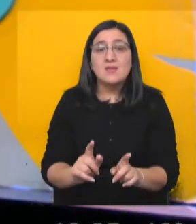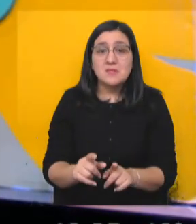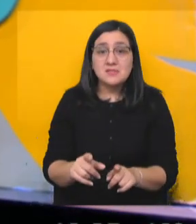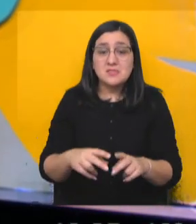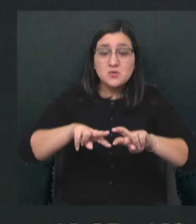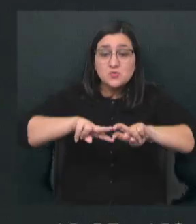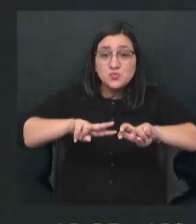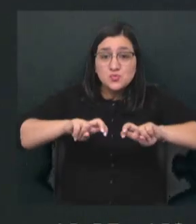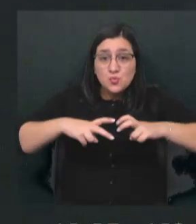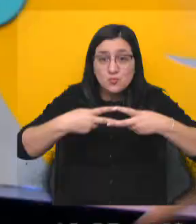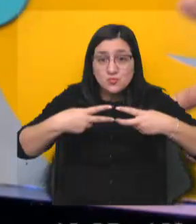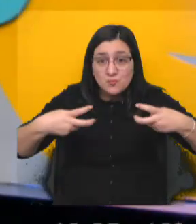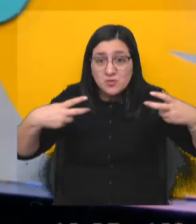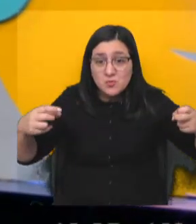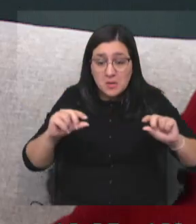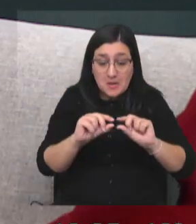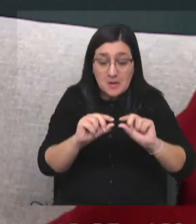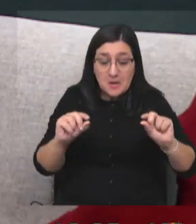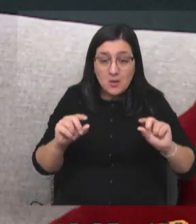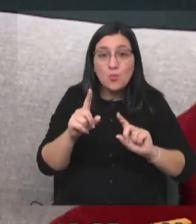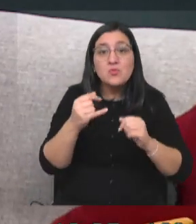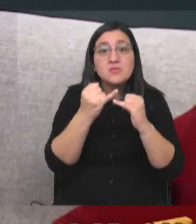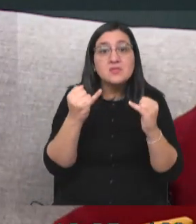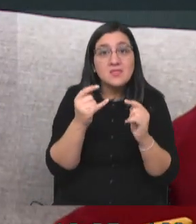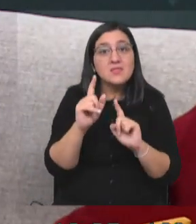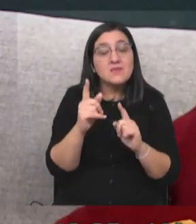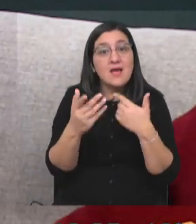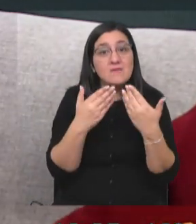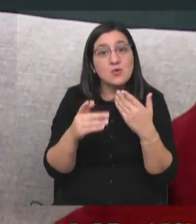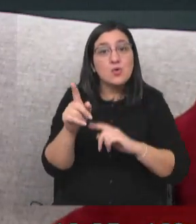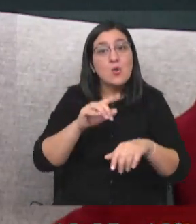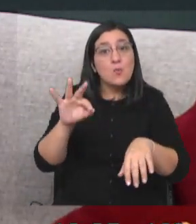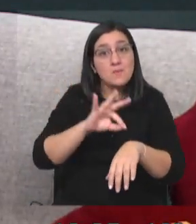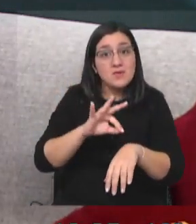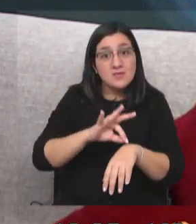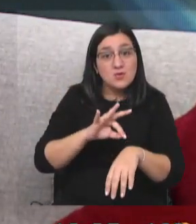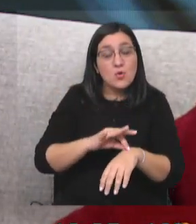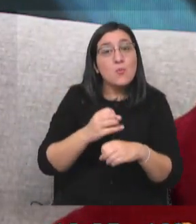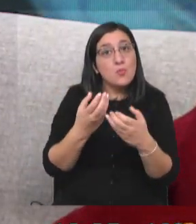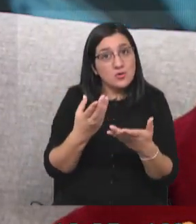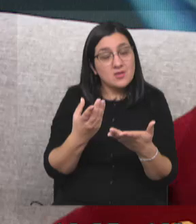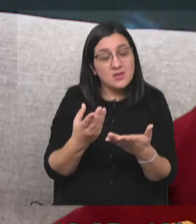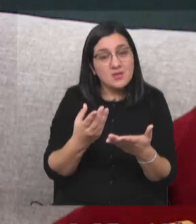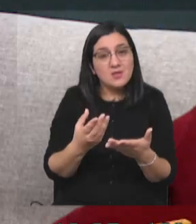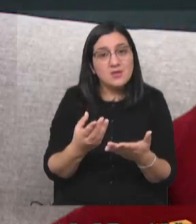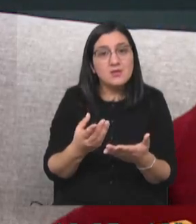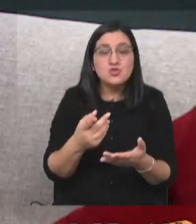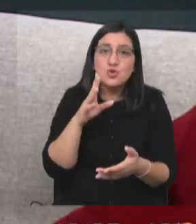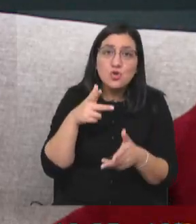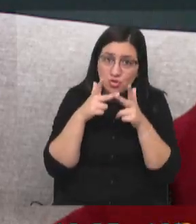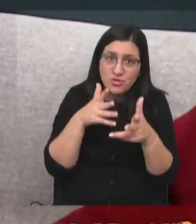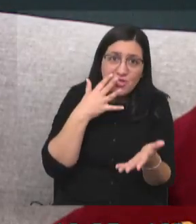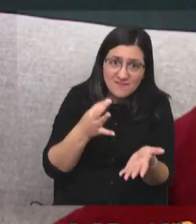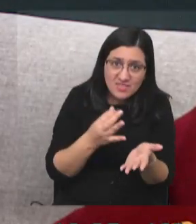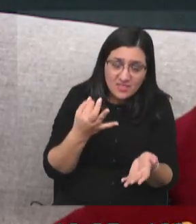veo nada. Van a tener que hablar un día con algún especialista en el asunto, porque además, lo digo en serio,